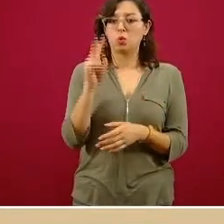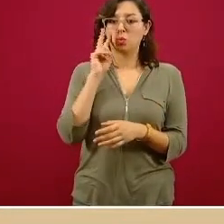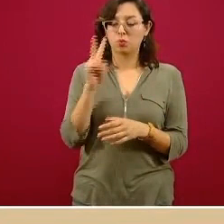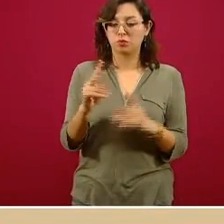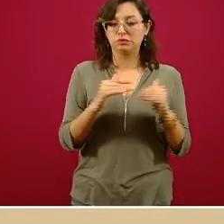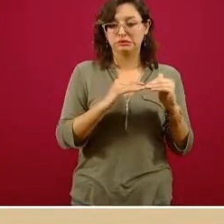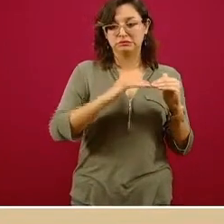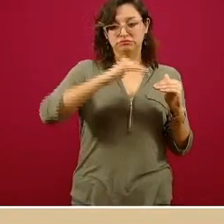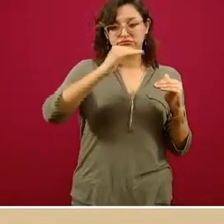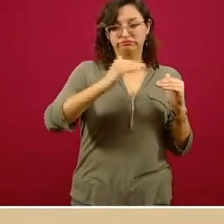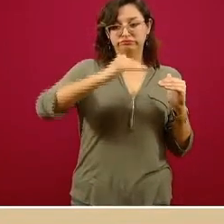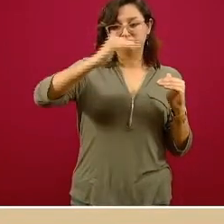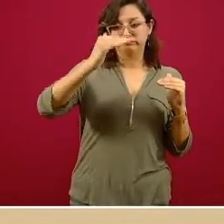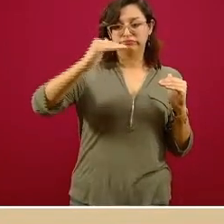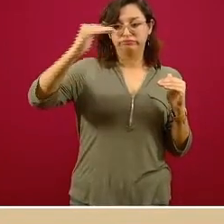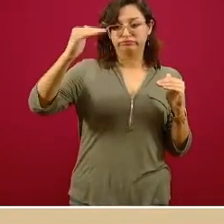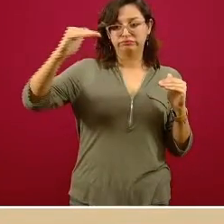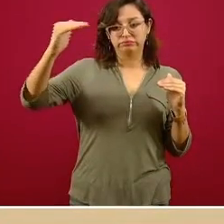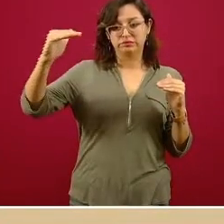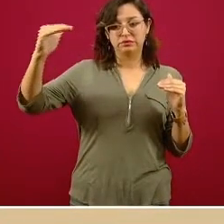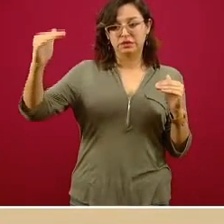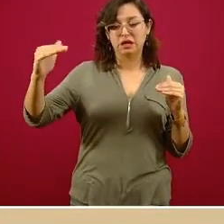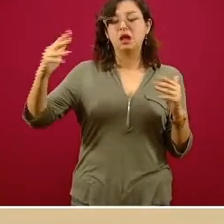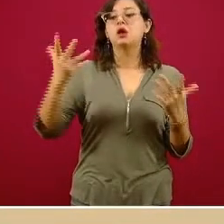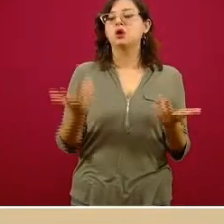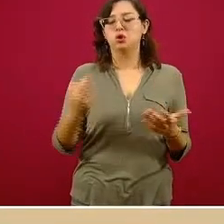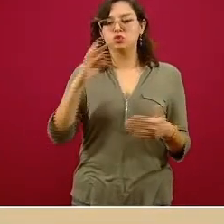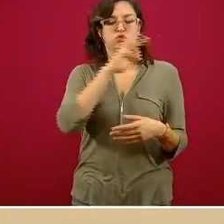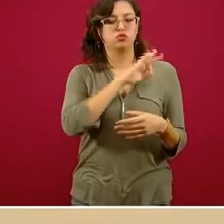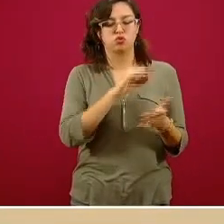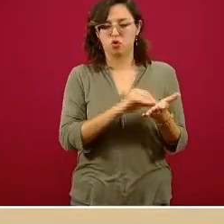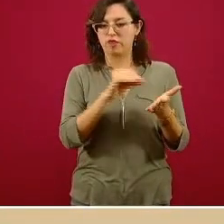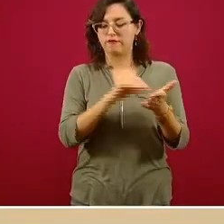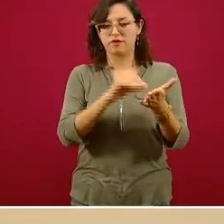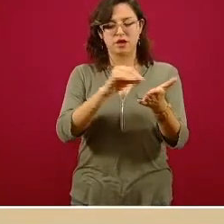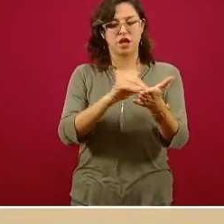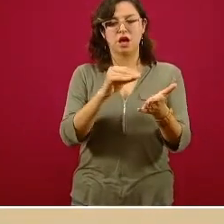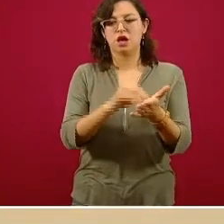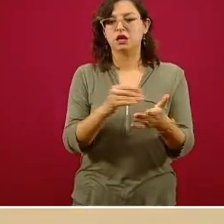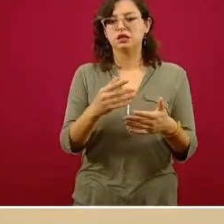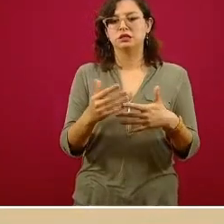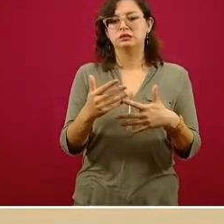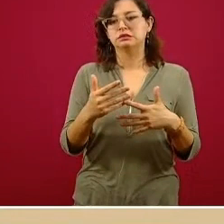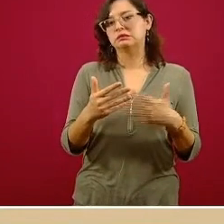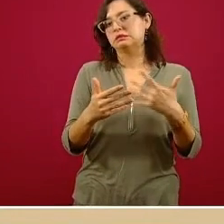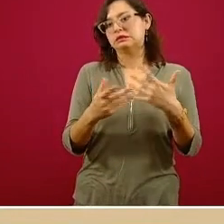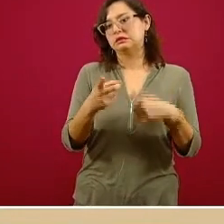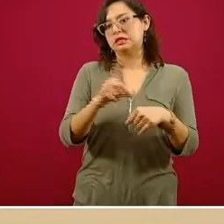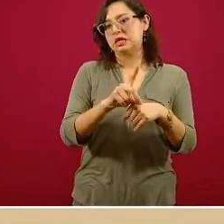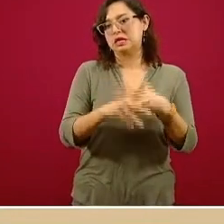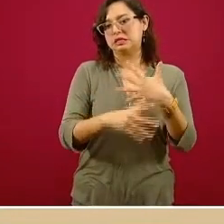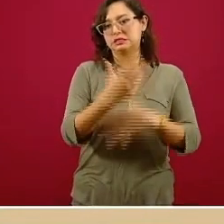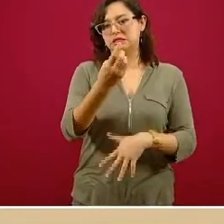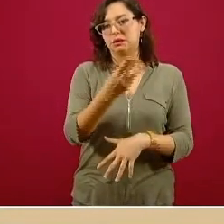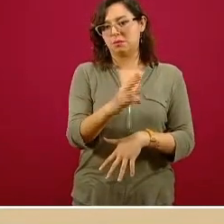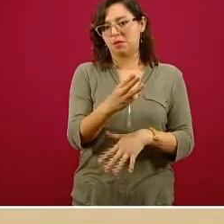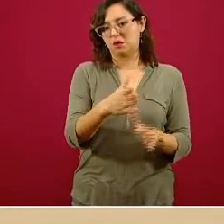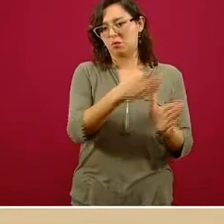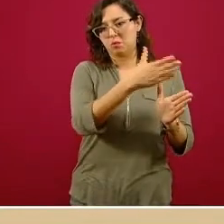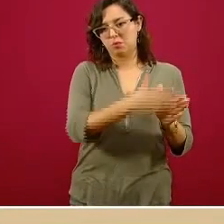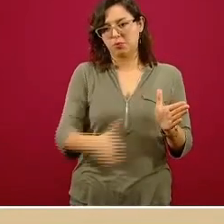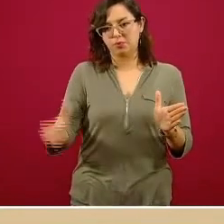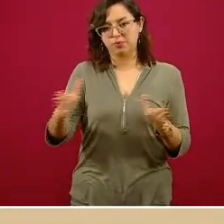alta, que la hemos estado identificando prácticamente a partir de la quincena de mayo. Veamos la